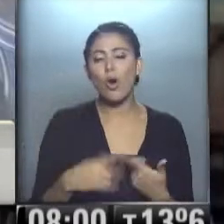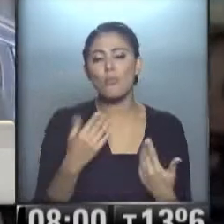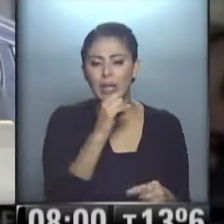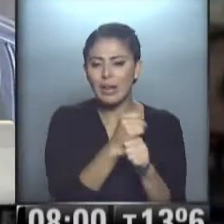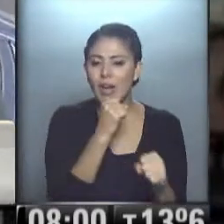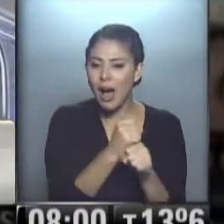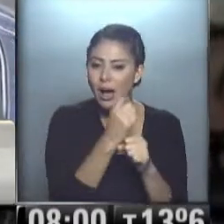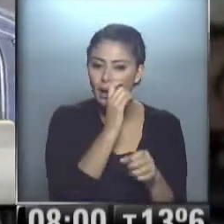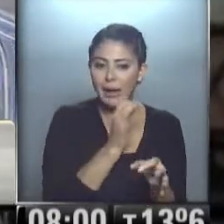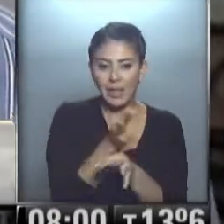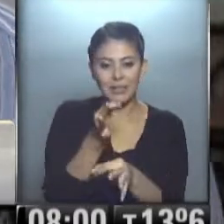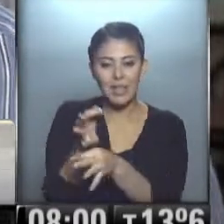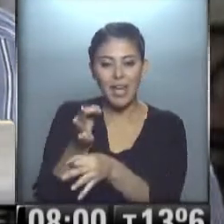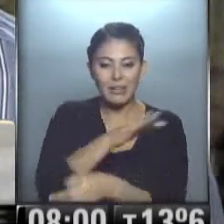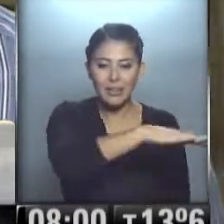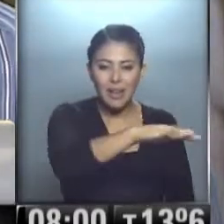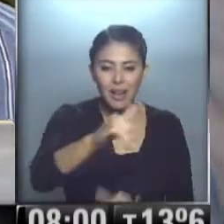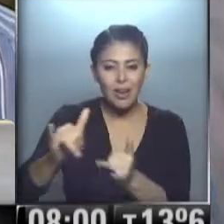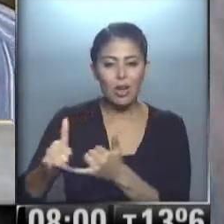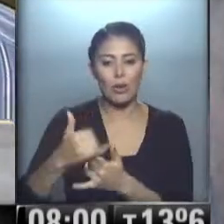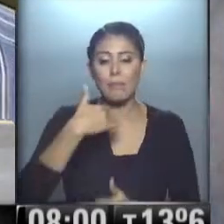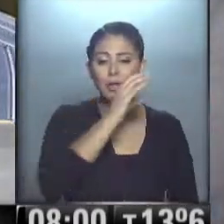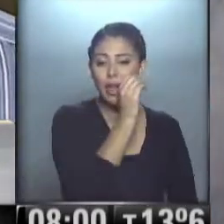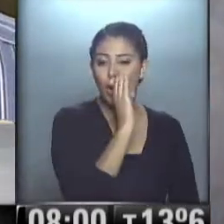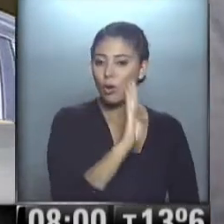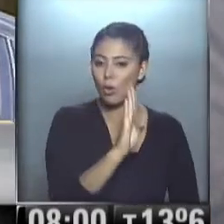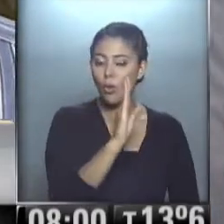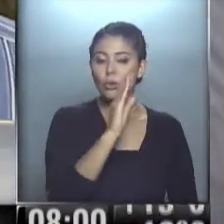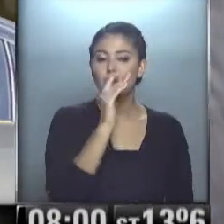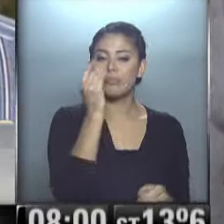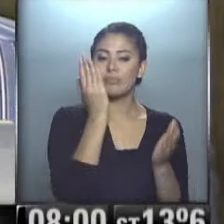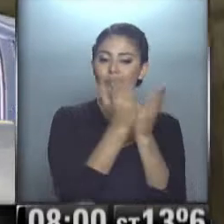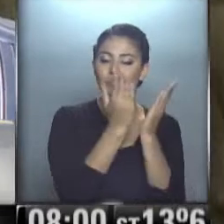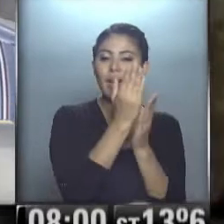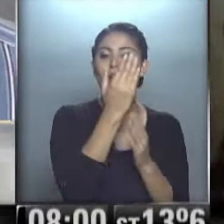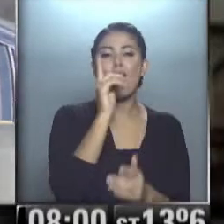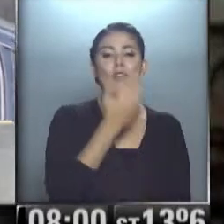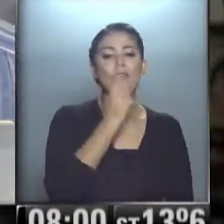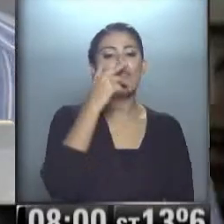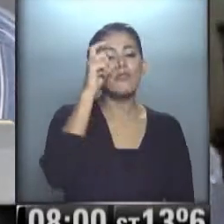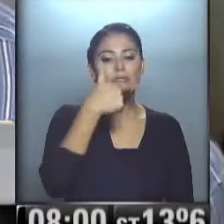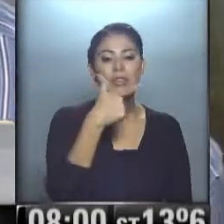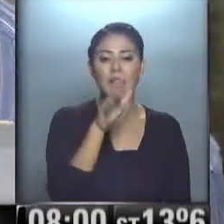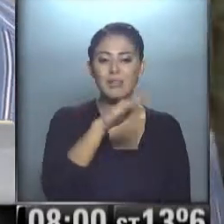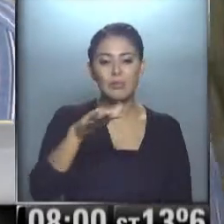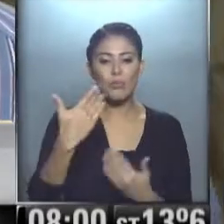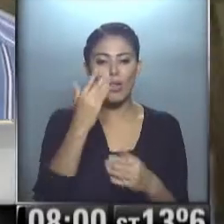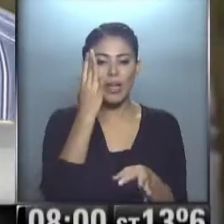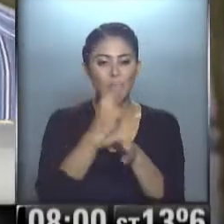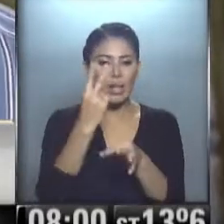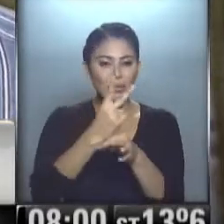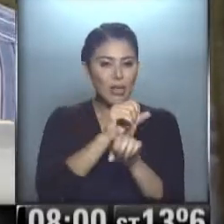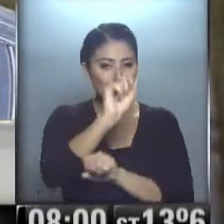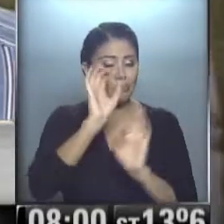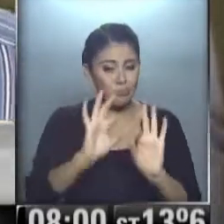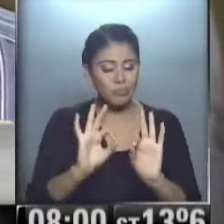con formación para los pibes. Muchos de estos clubes hacen el FINES, que es la terminal secundaria para nuestros pibes, o acá se